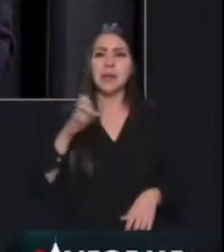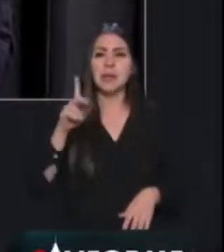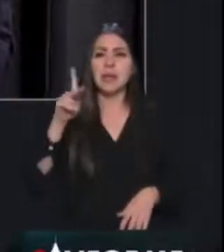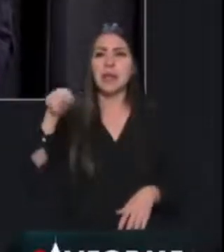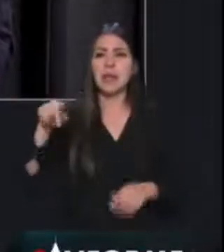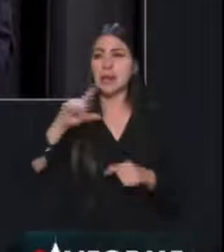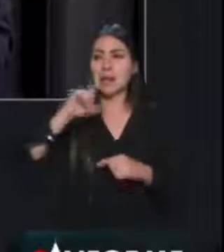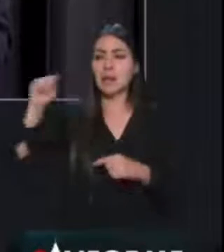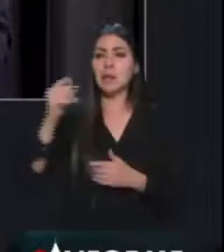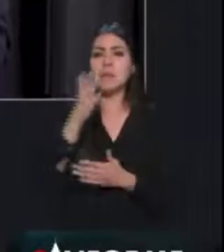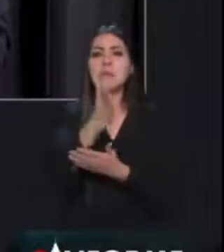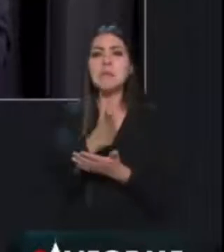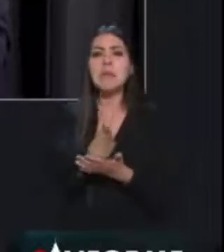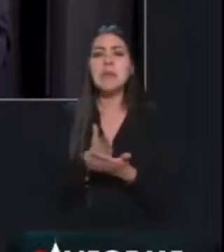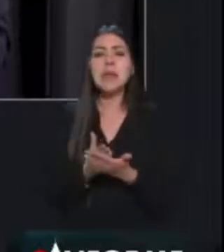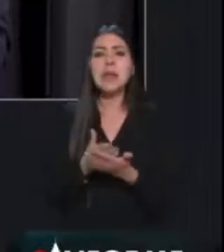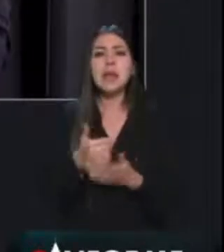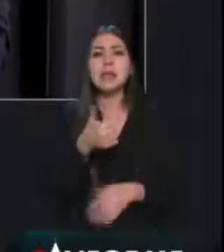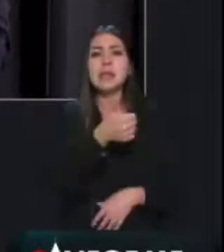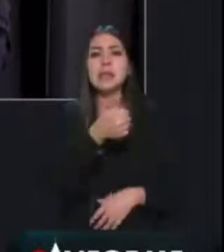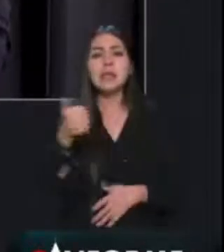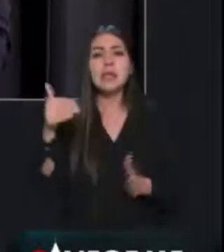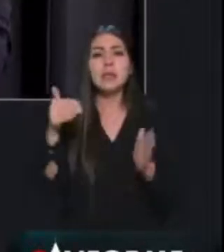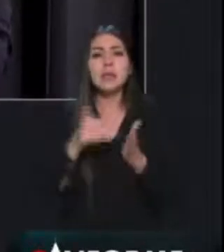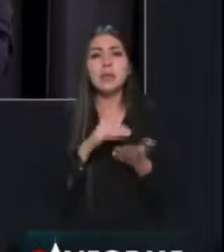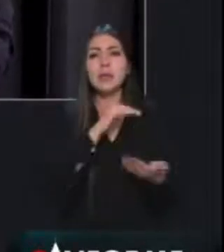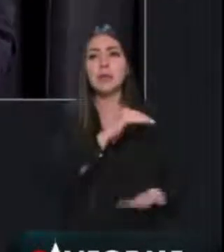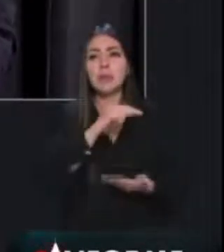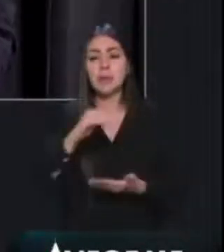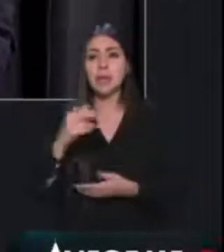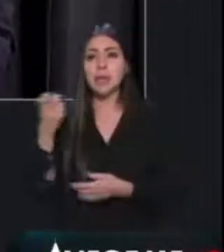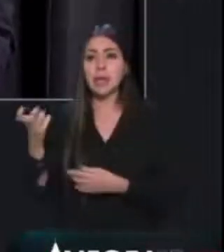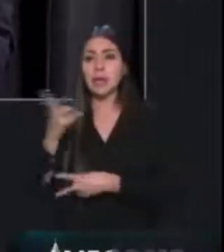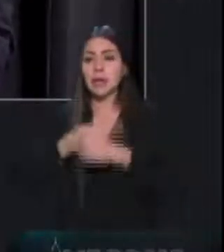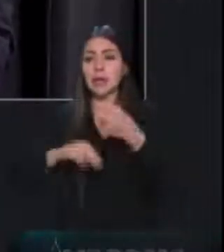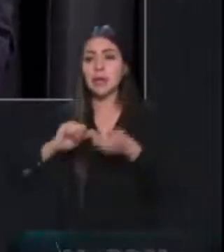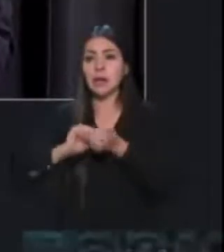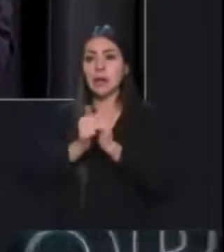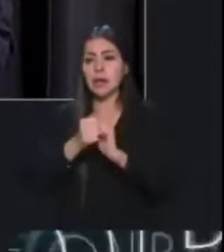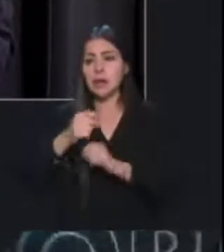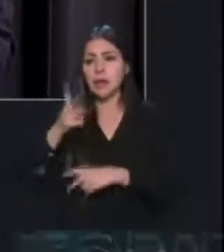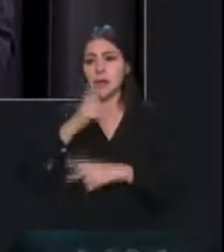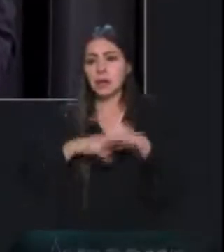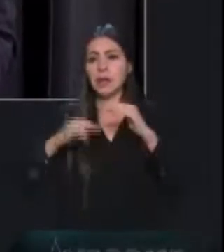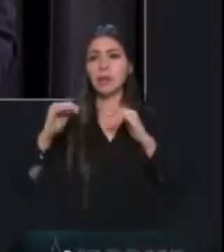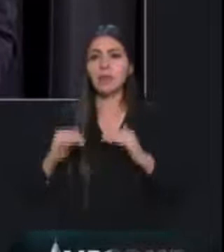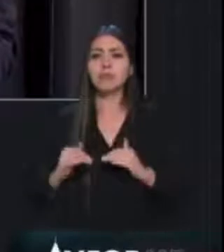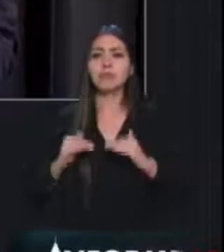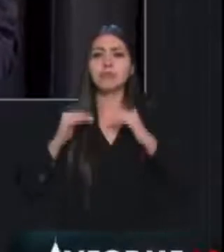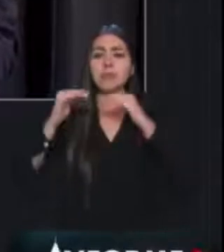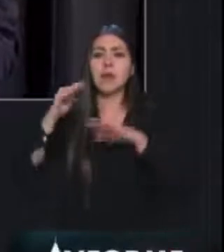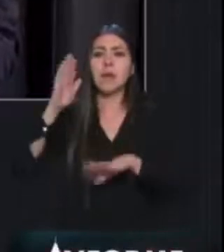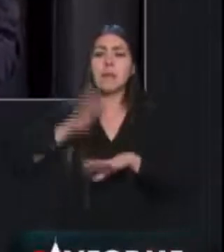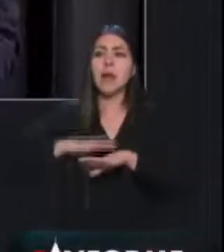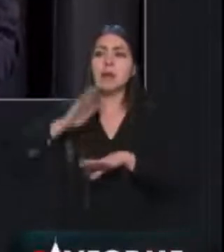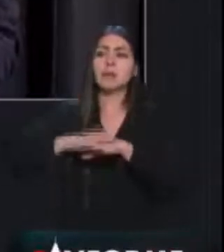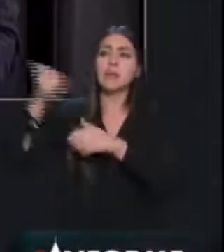600.000 barriles. Eso implicó, Rodrigo, que aumentaran los niveles de importación de gasolinas